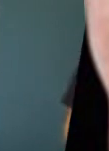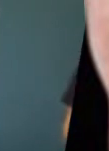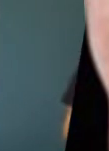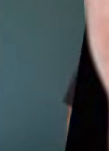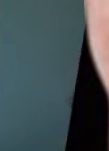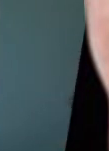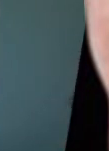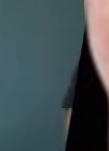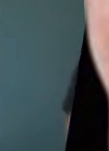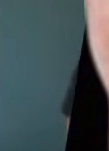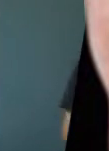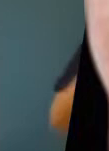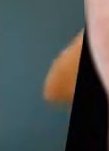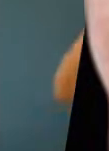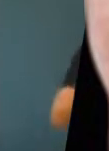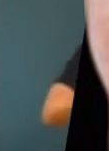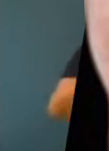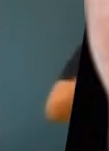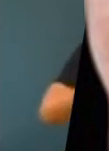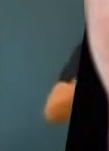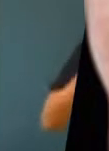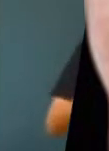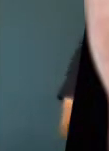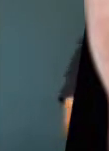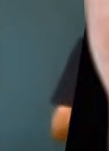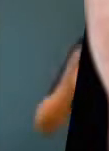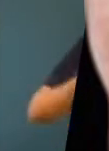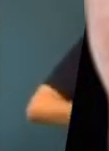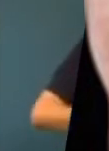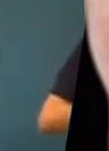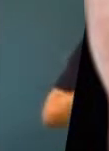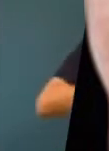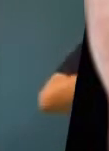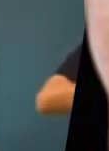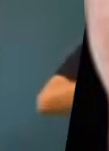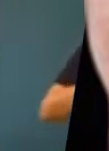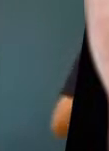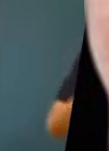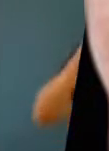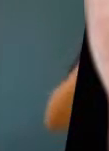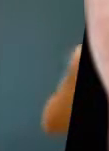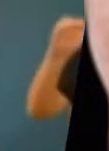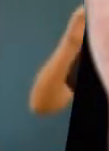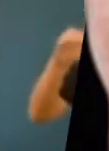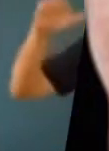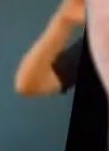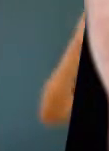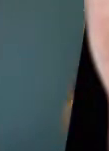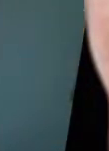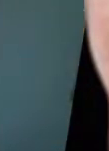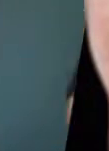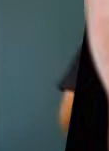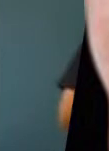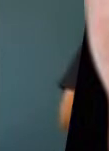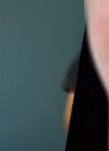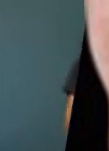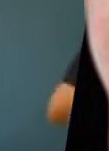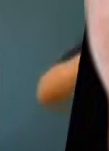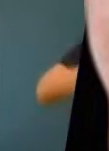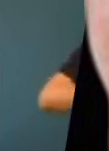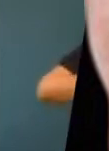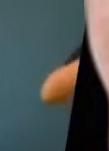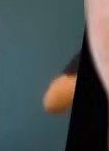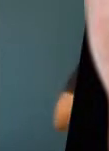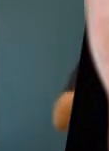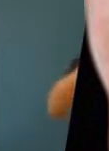arriba, procurando que se inyecten recursos